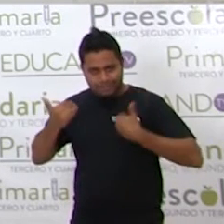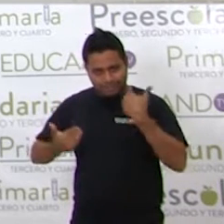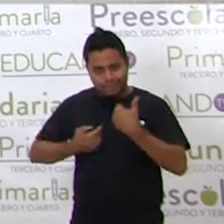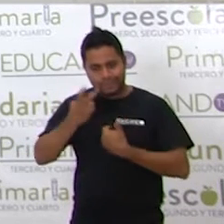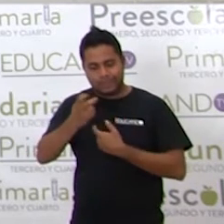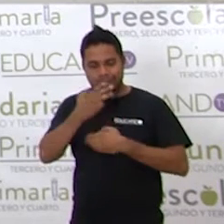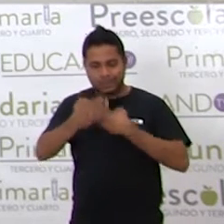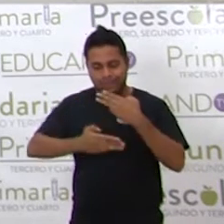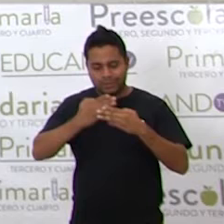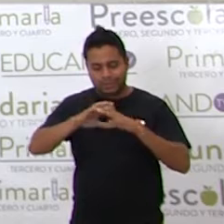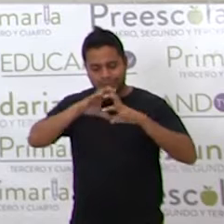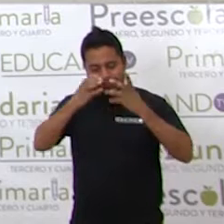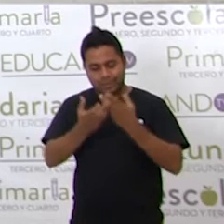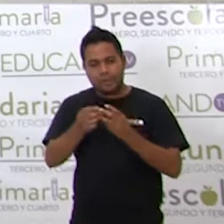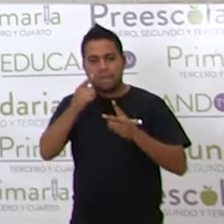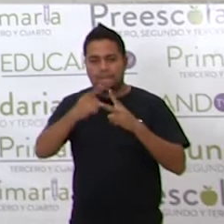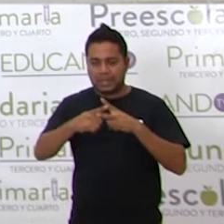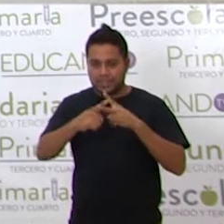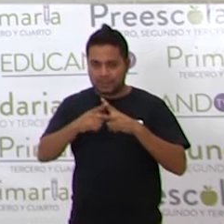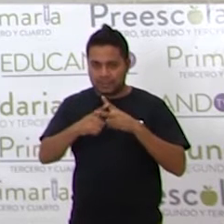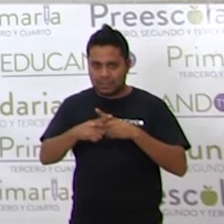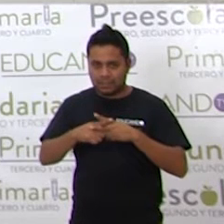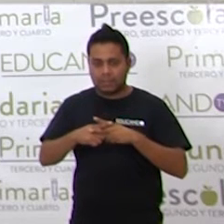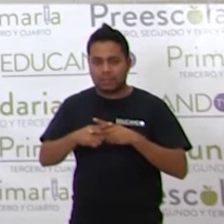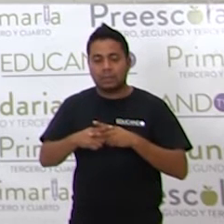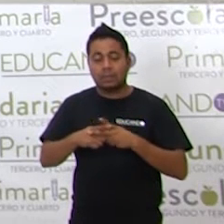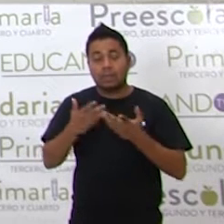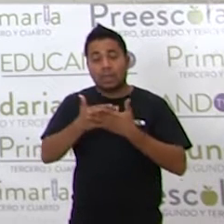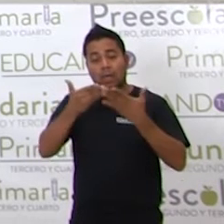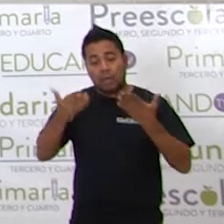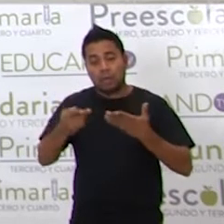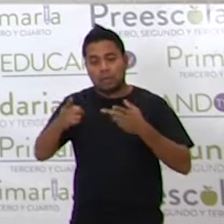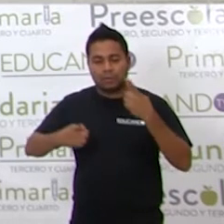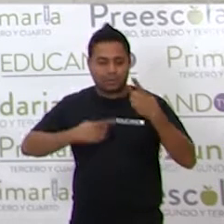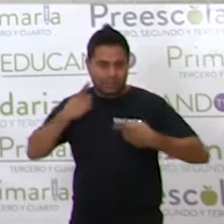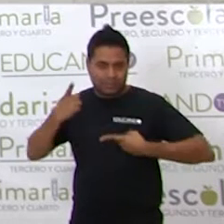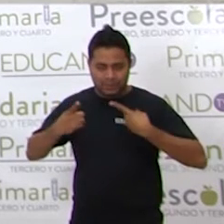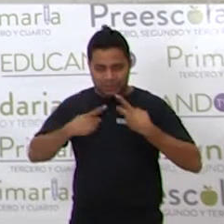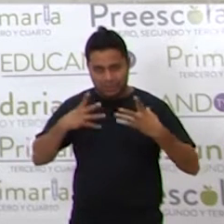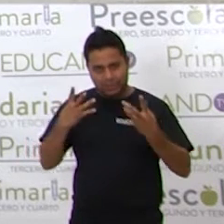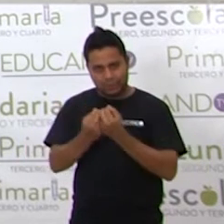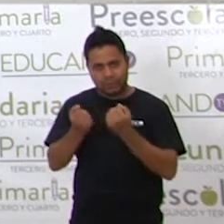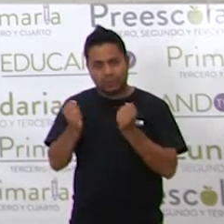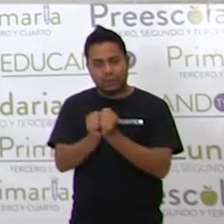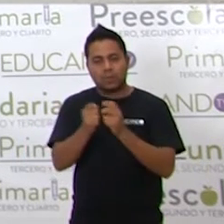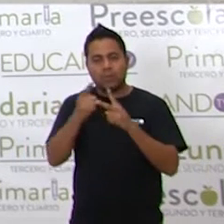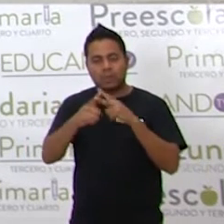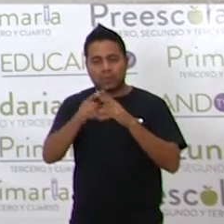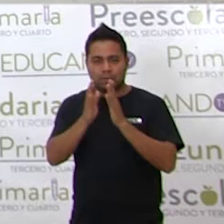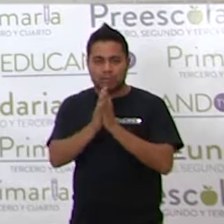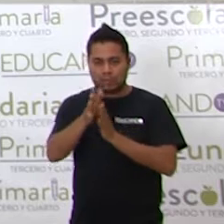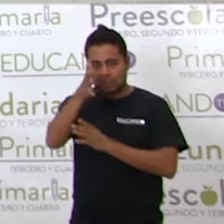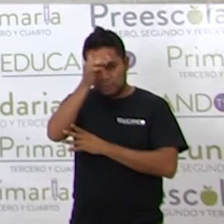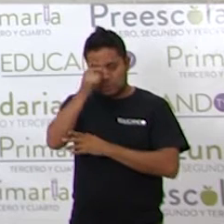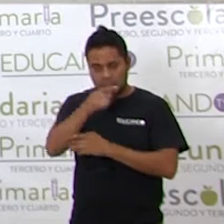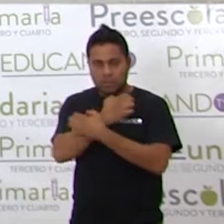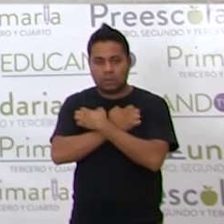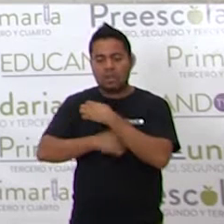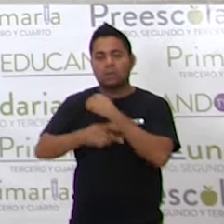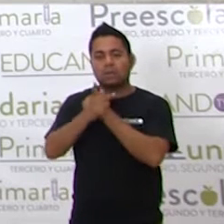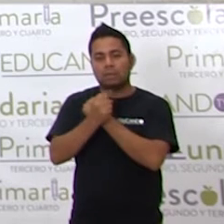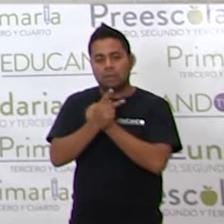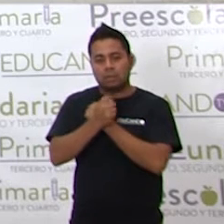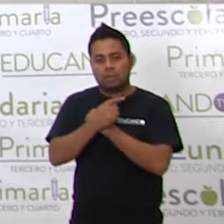genial mundo de las matemáticas. Mientras tanto, diviértete con ellas, por favor. Recuerda que estamos en Educando